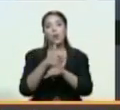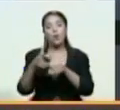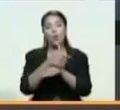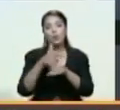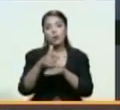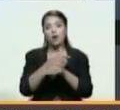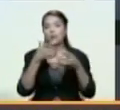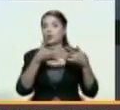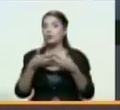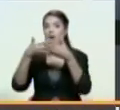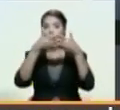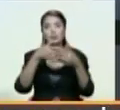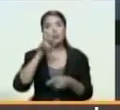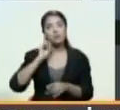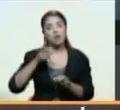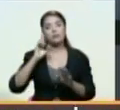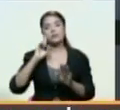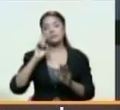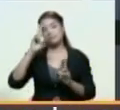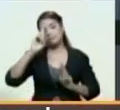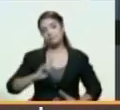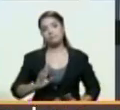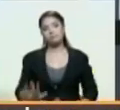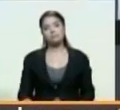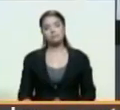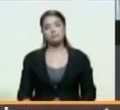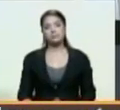de Estados Unidos de América.